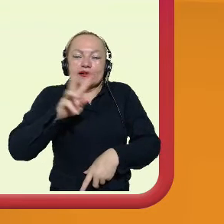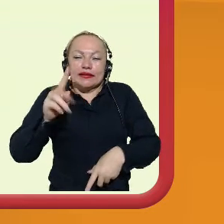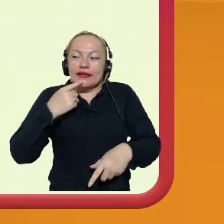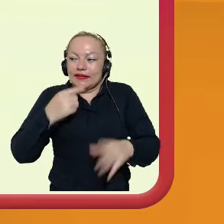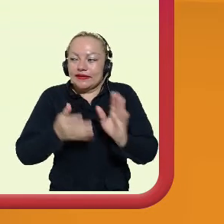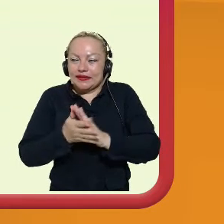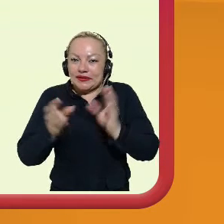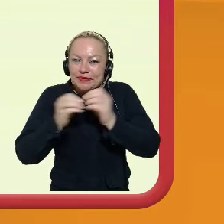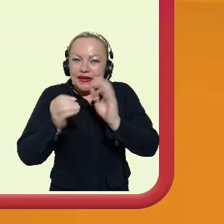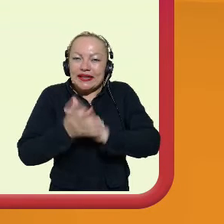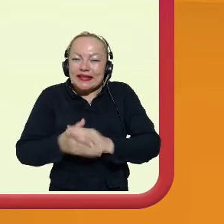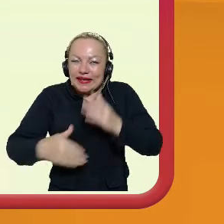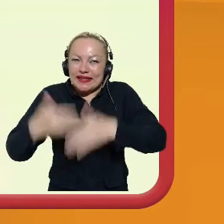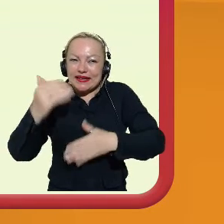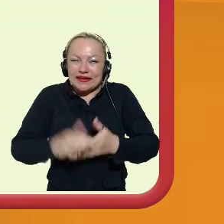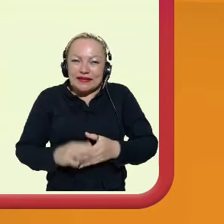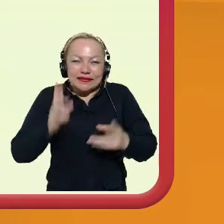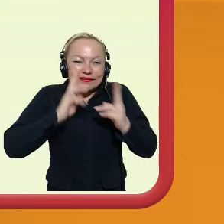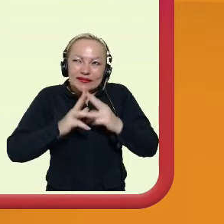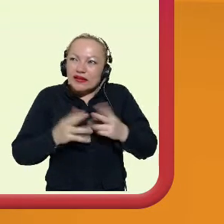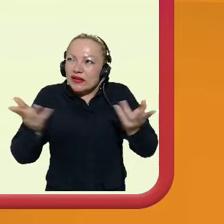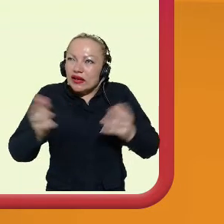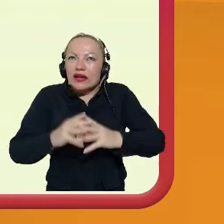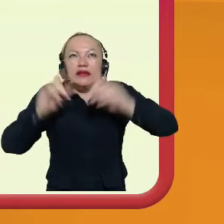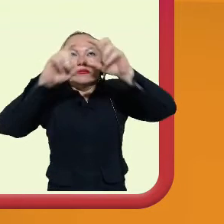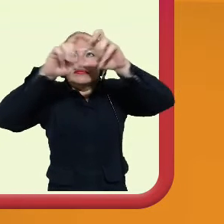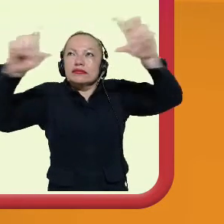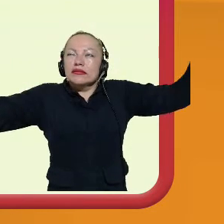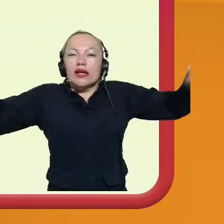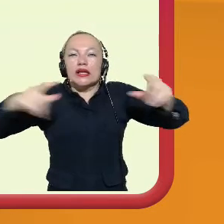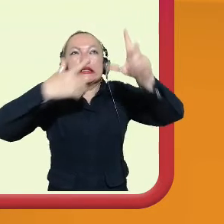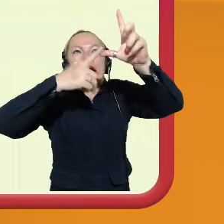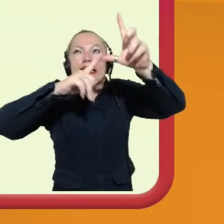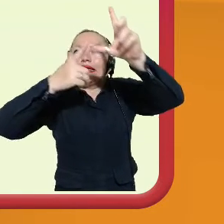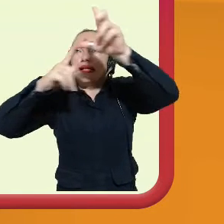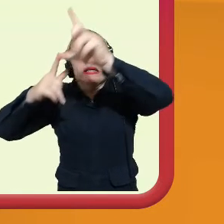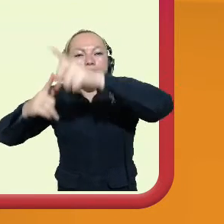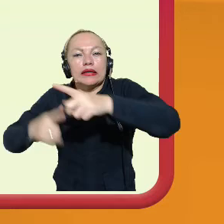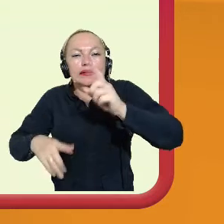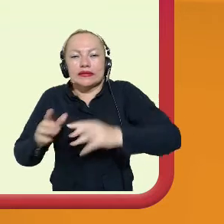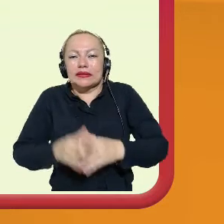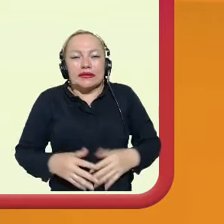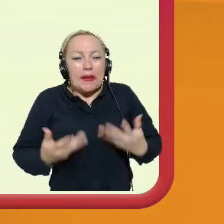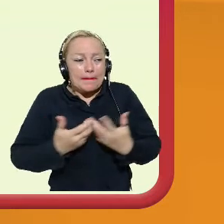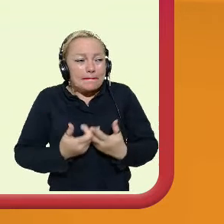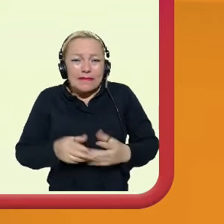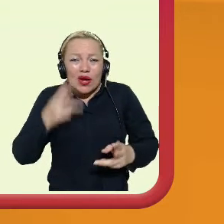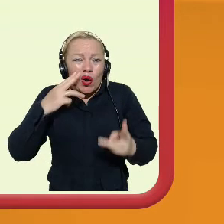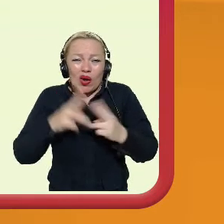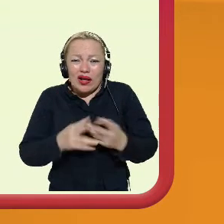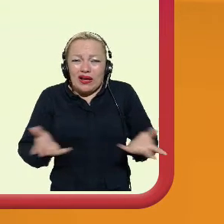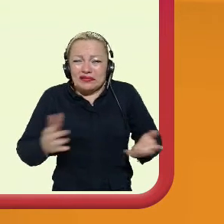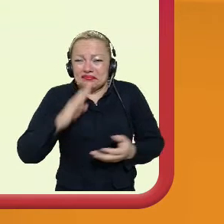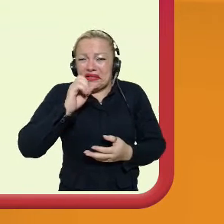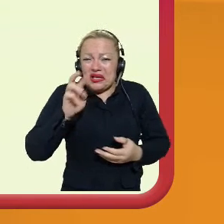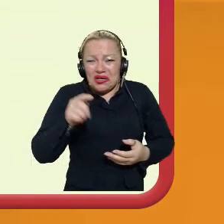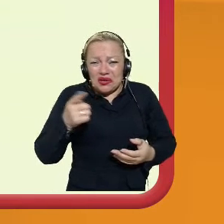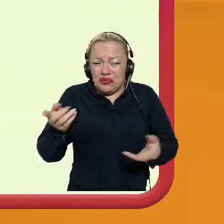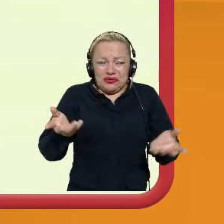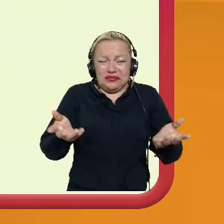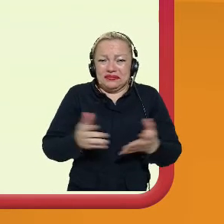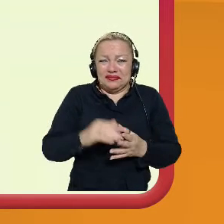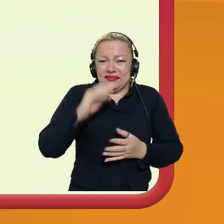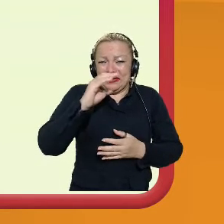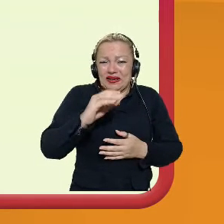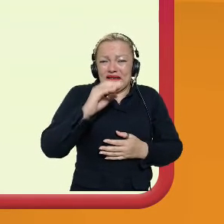o sea, sus iniciales de algo o simplemente el coso por...? No, es que no tengo idea, yo nunca supe, nadie me supo dar una respuesta acertada porque